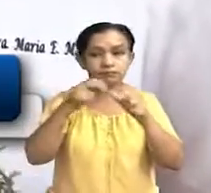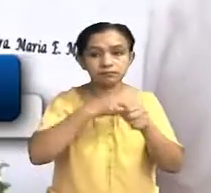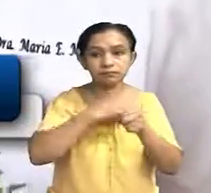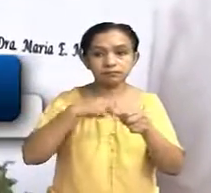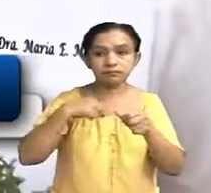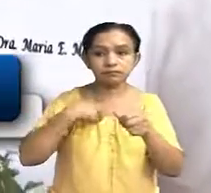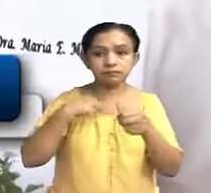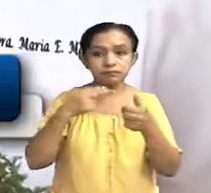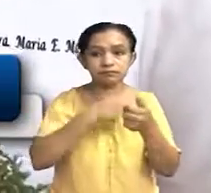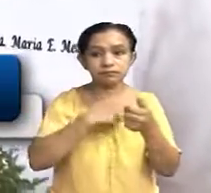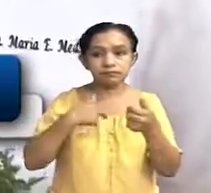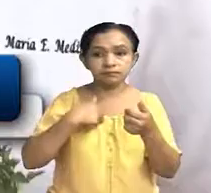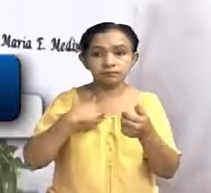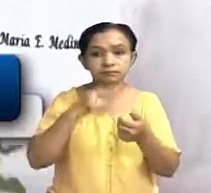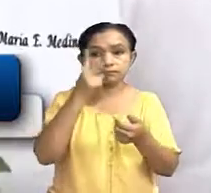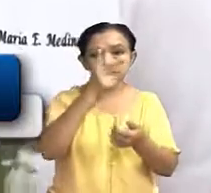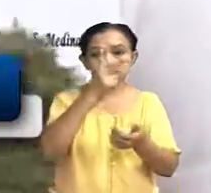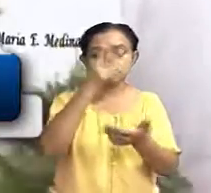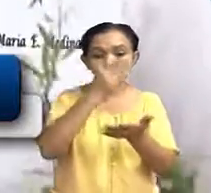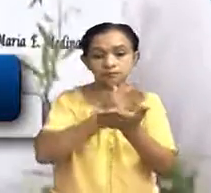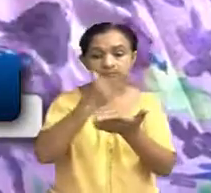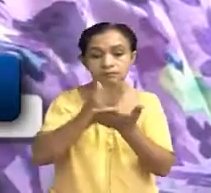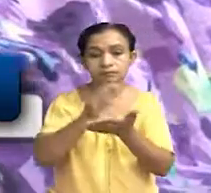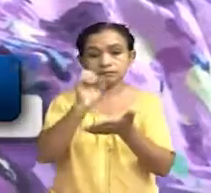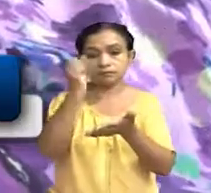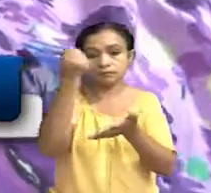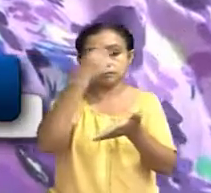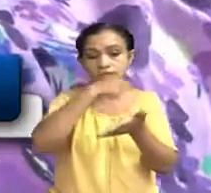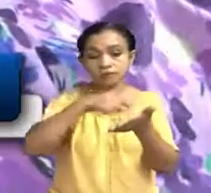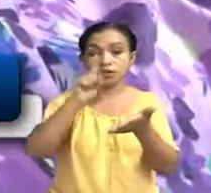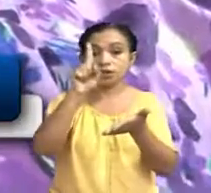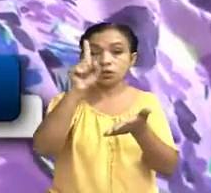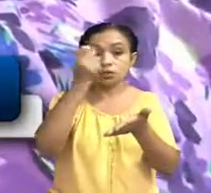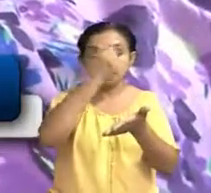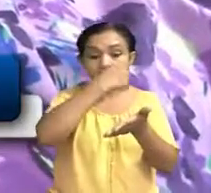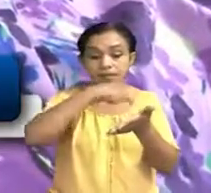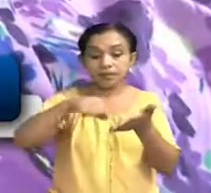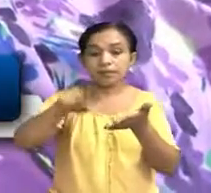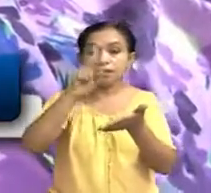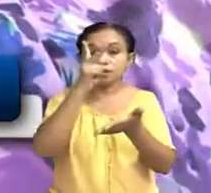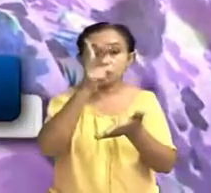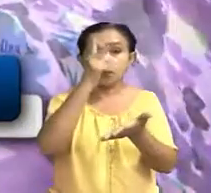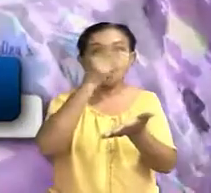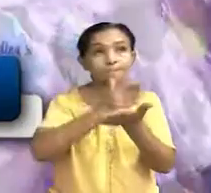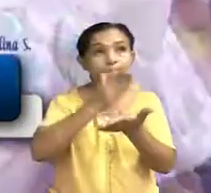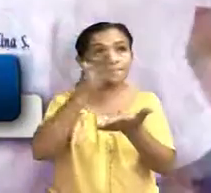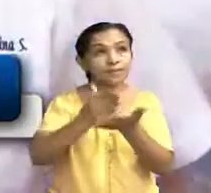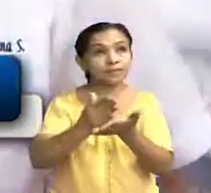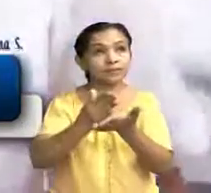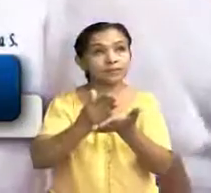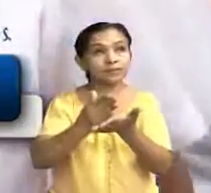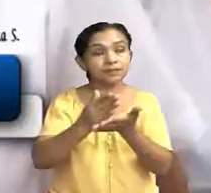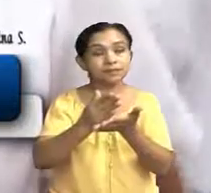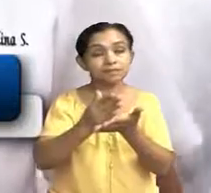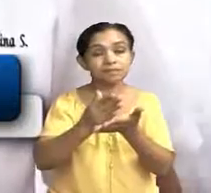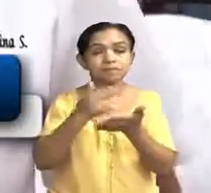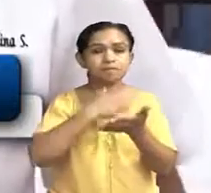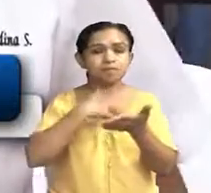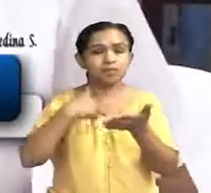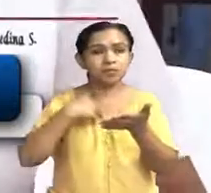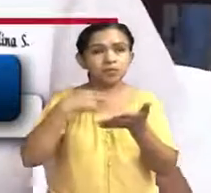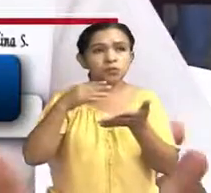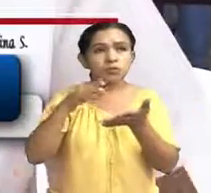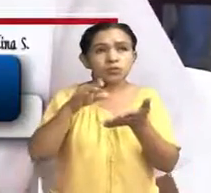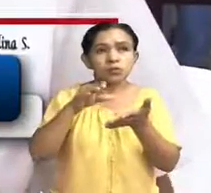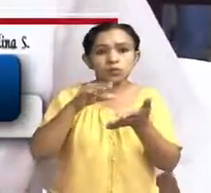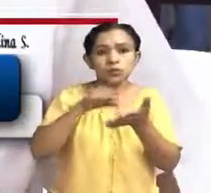Estas terapias se dan por lo menos 2 veces por semana. Ya. Hablemos de las terapias complementarias. Ahí miramos el moxibustión,